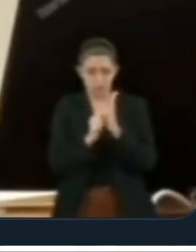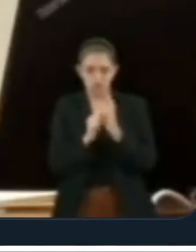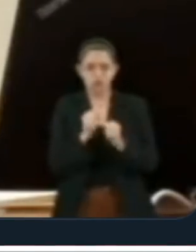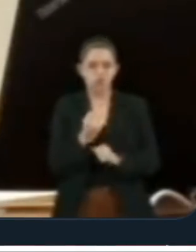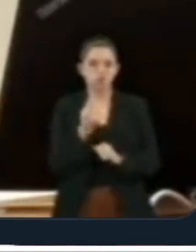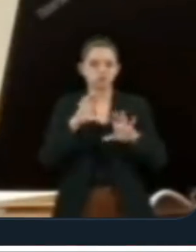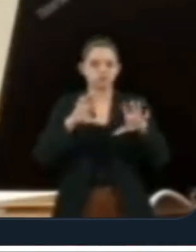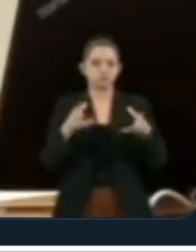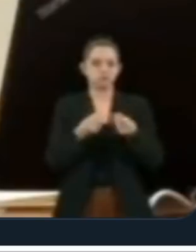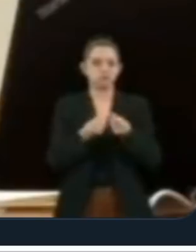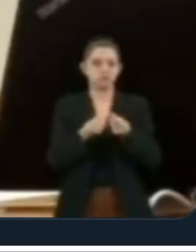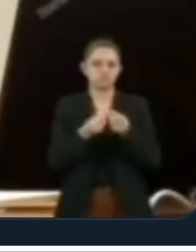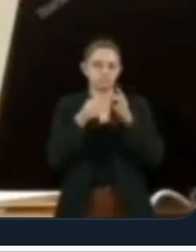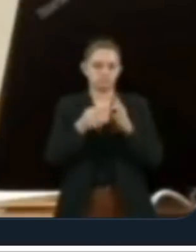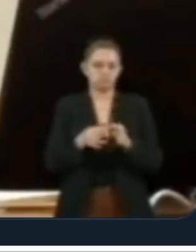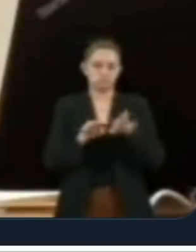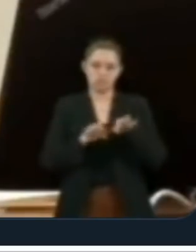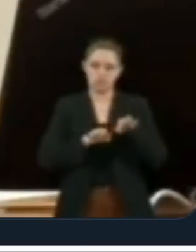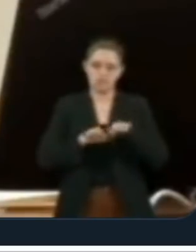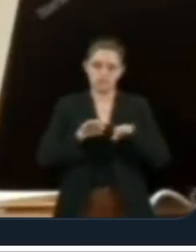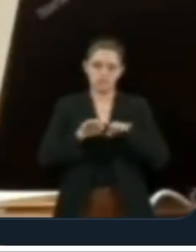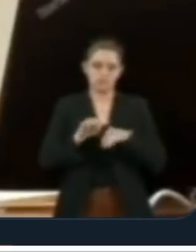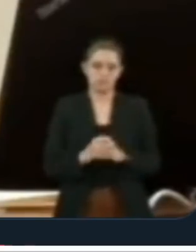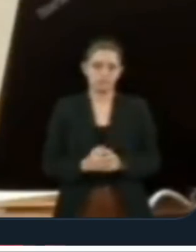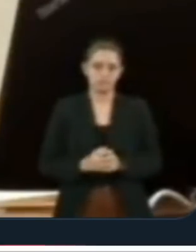un único cuerpo.